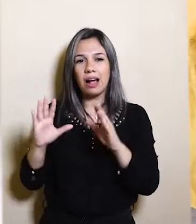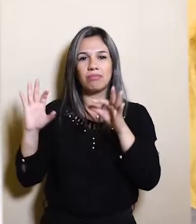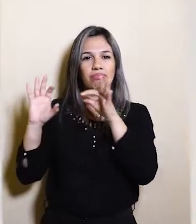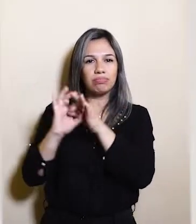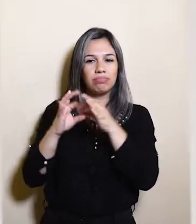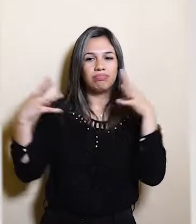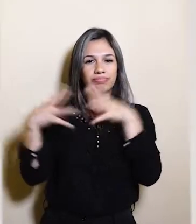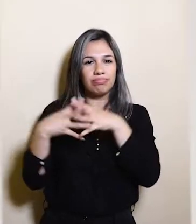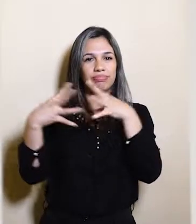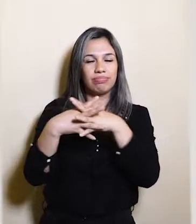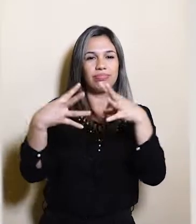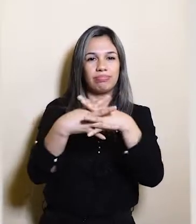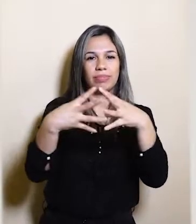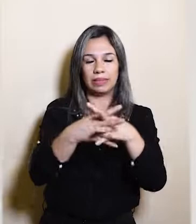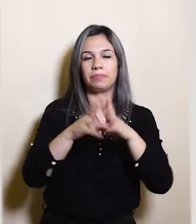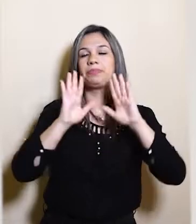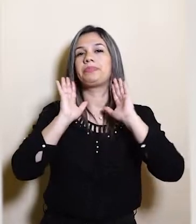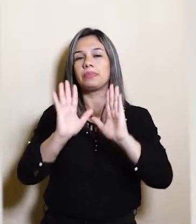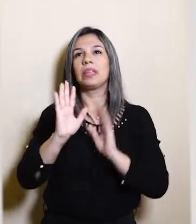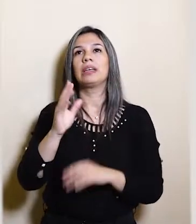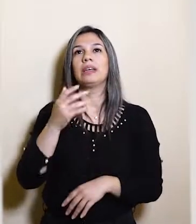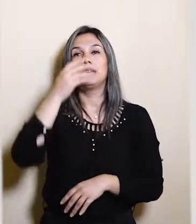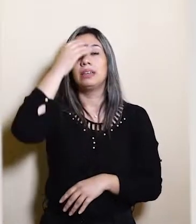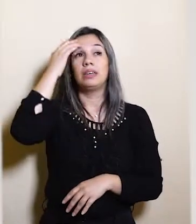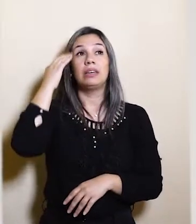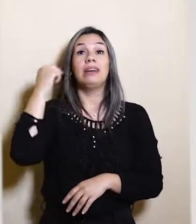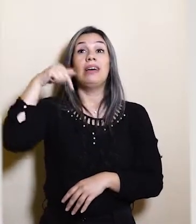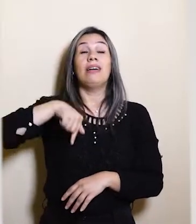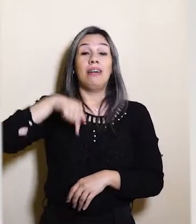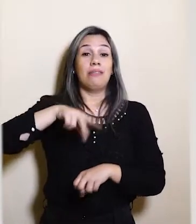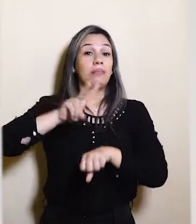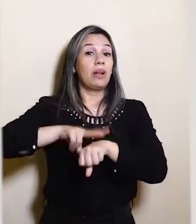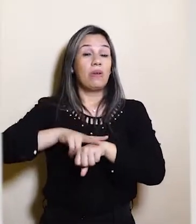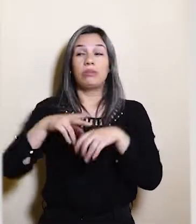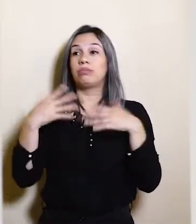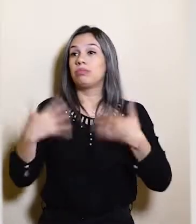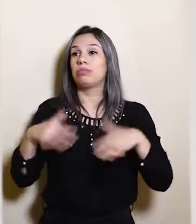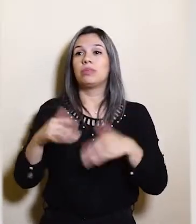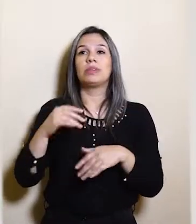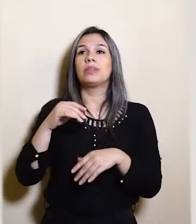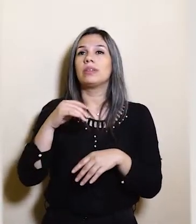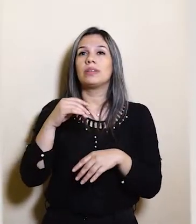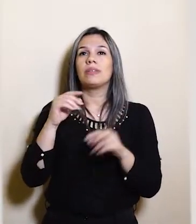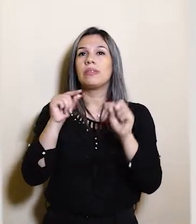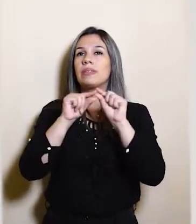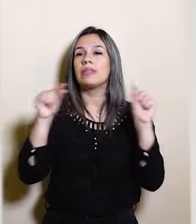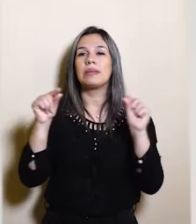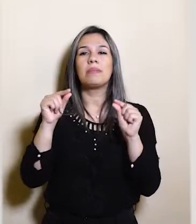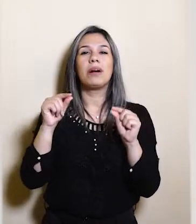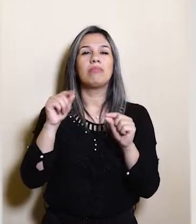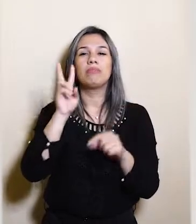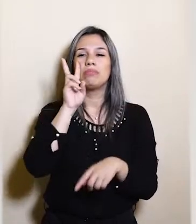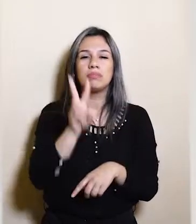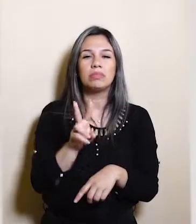decía, mira, yo creo que lamentablemente lo que tenemos en Paraguay es más que nada una cuestión que tiene que ver con la